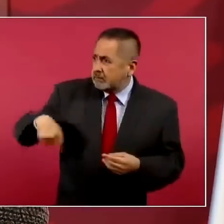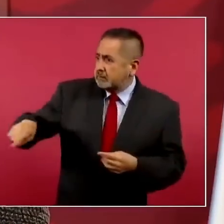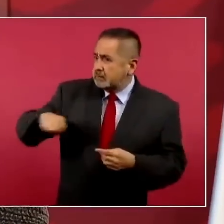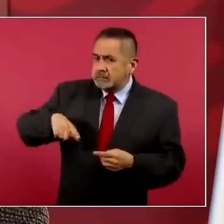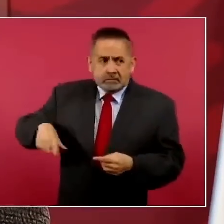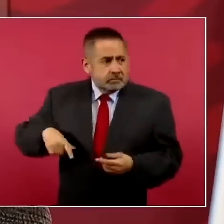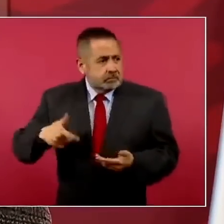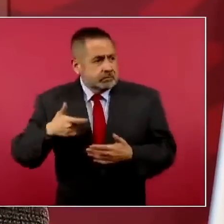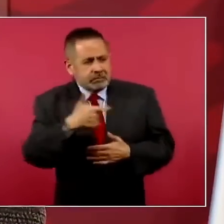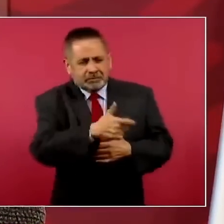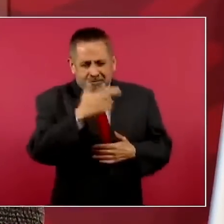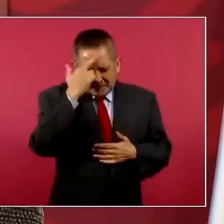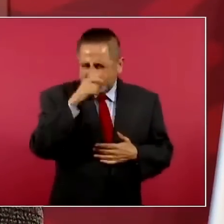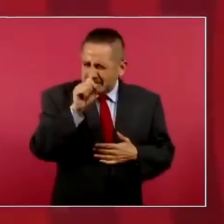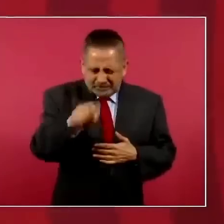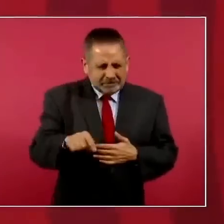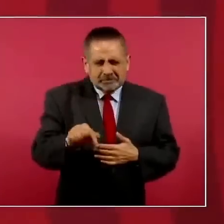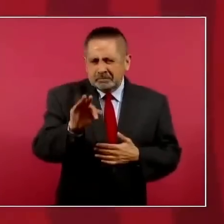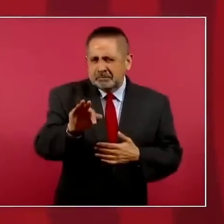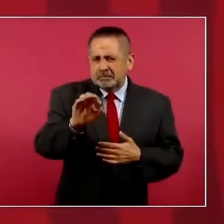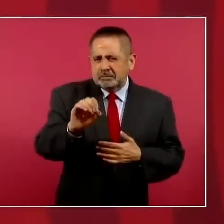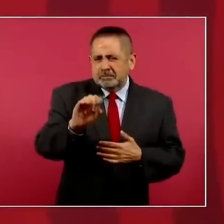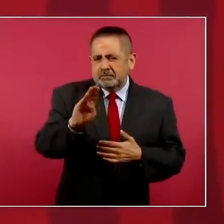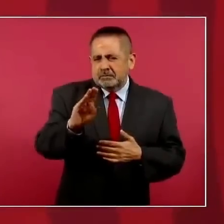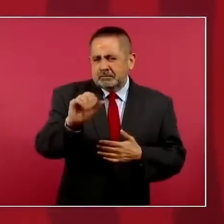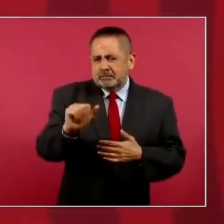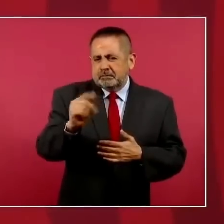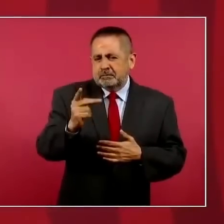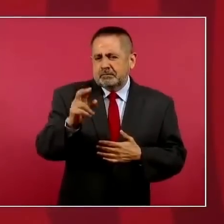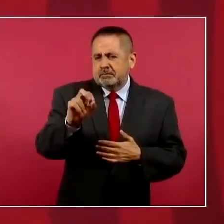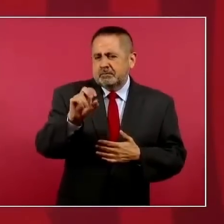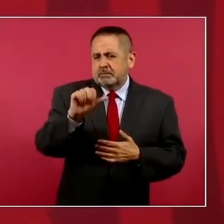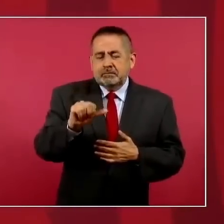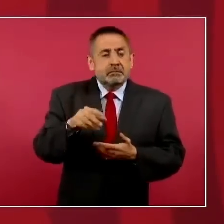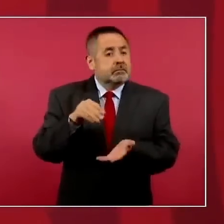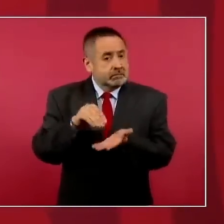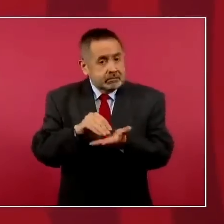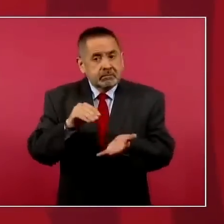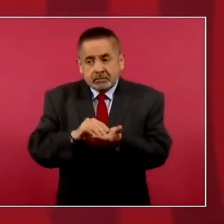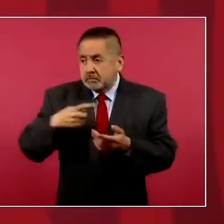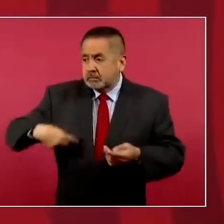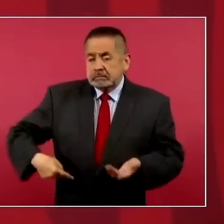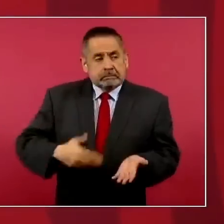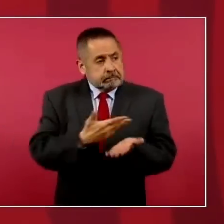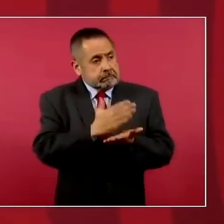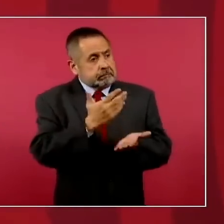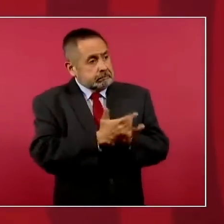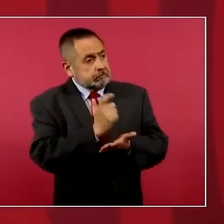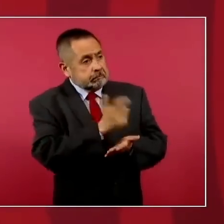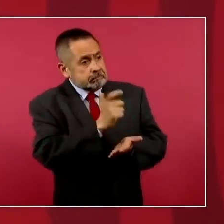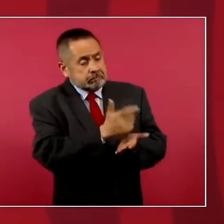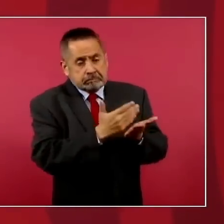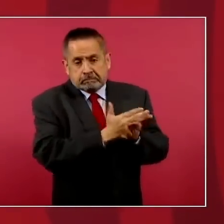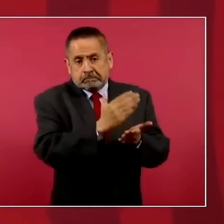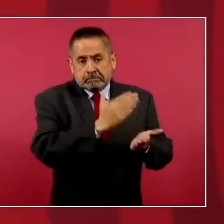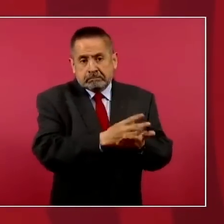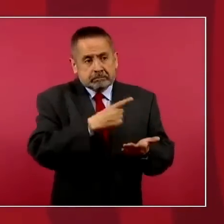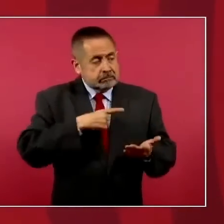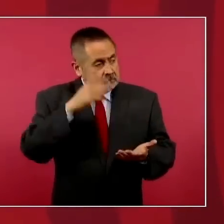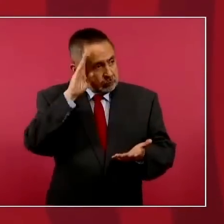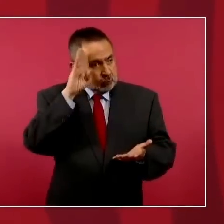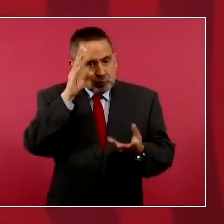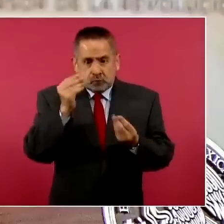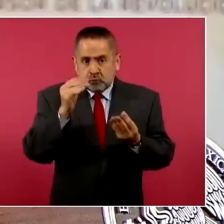con el famoso FOAPRO, que todavía está ahí como una deuda